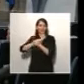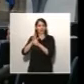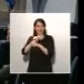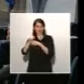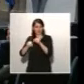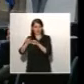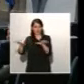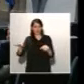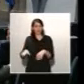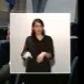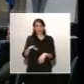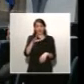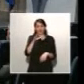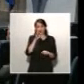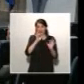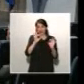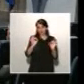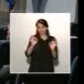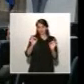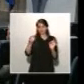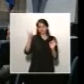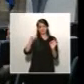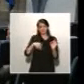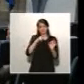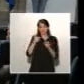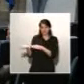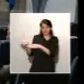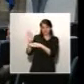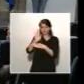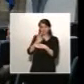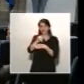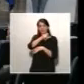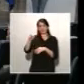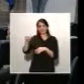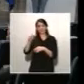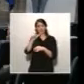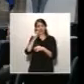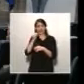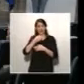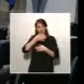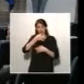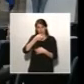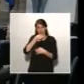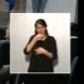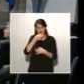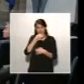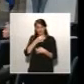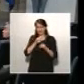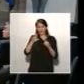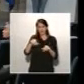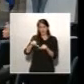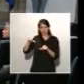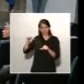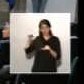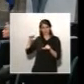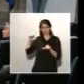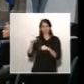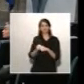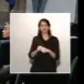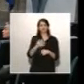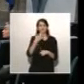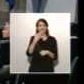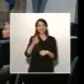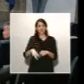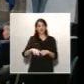personas que a continuación van a comparecer ante ustedes. Se trata, como en días anteriores, de los directores